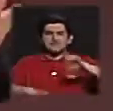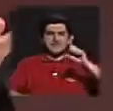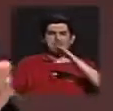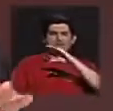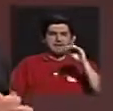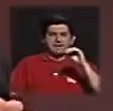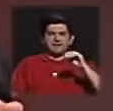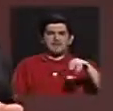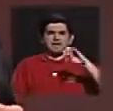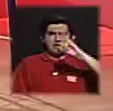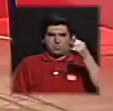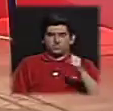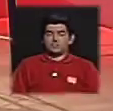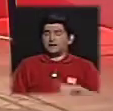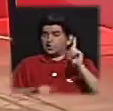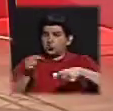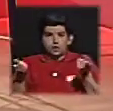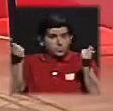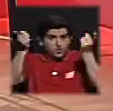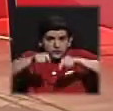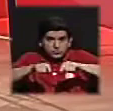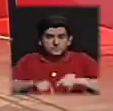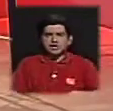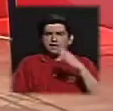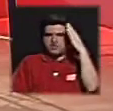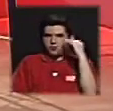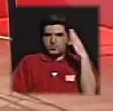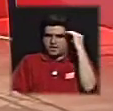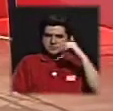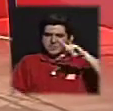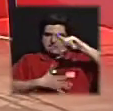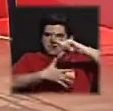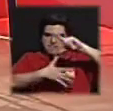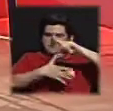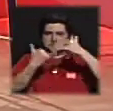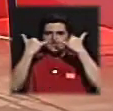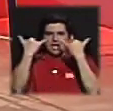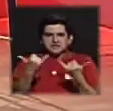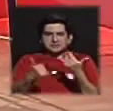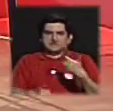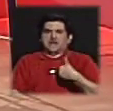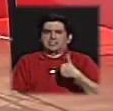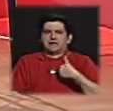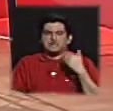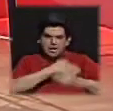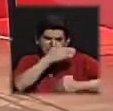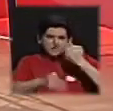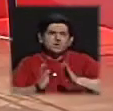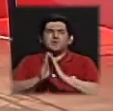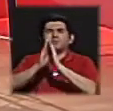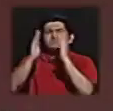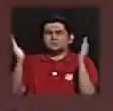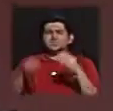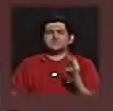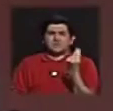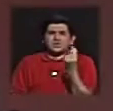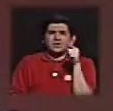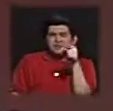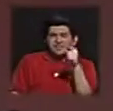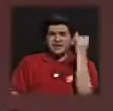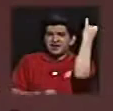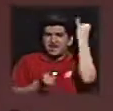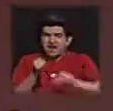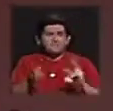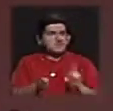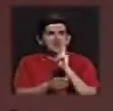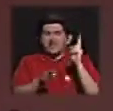Porque si hay algo que no puede pasar, es lo que la experiencia latinoamericana nos ha generado de este proceso de aperturas y de estos fondos, que al final